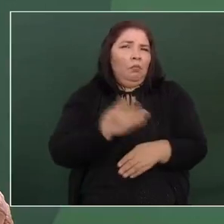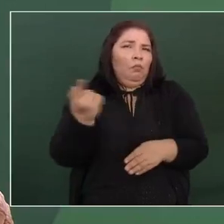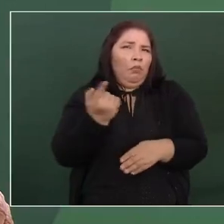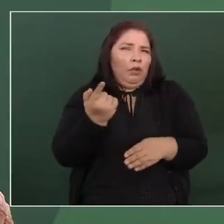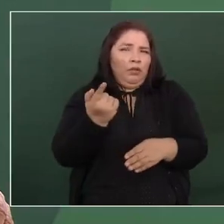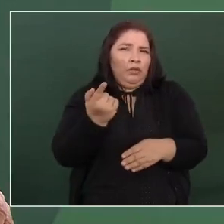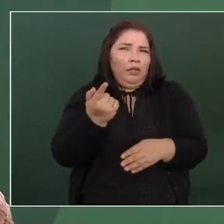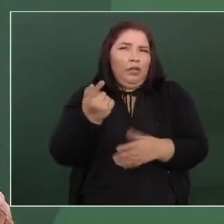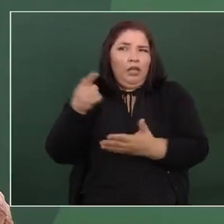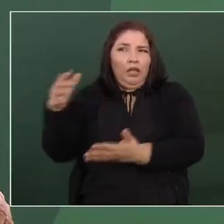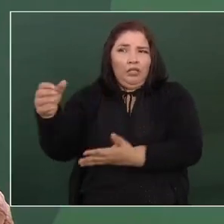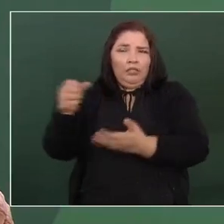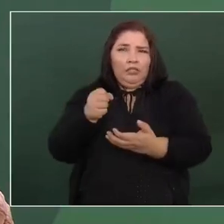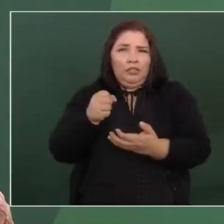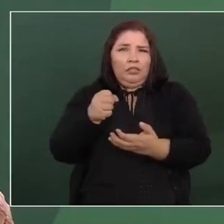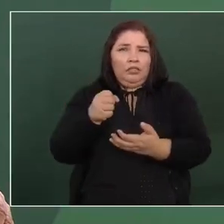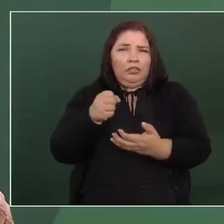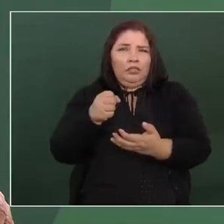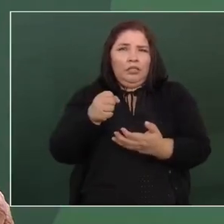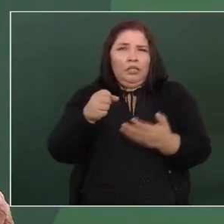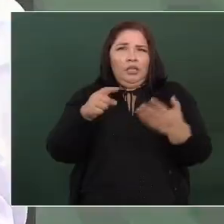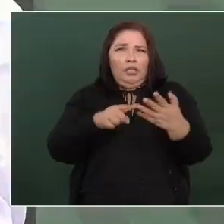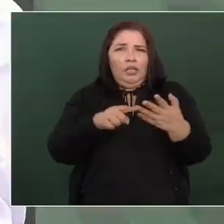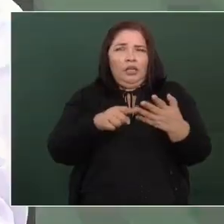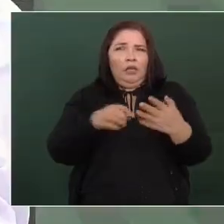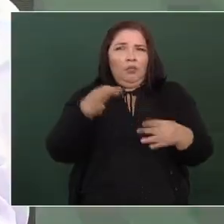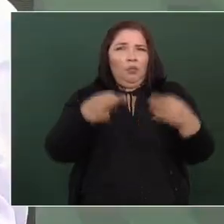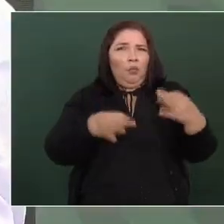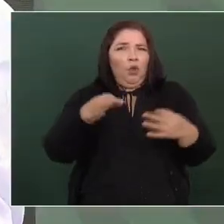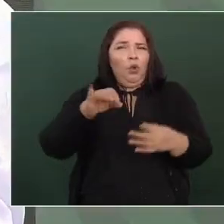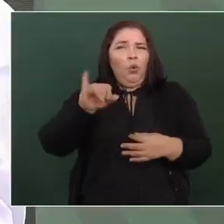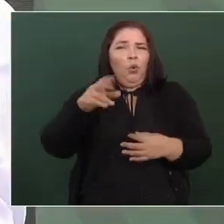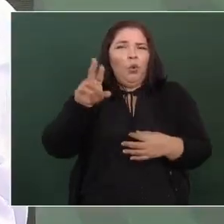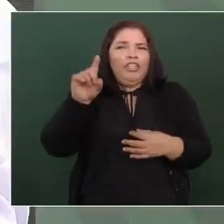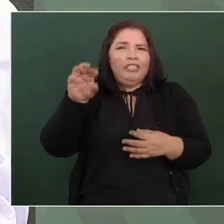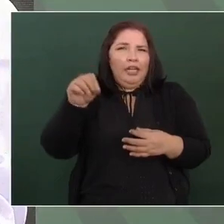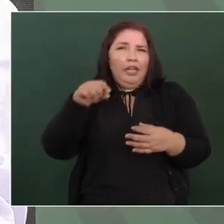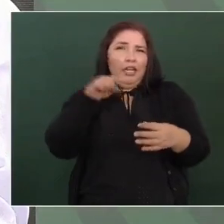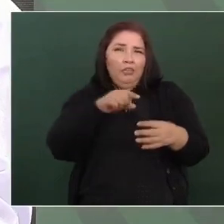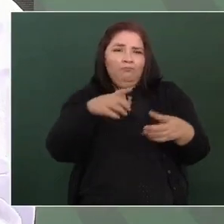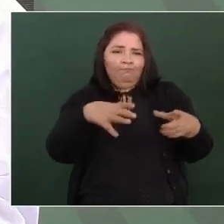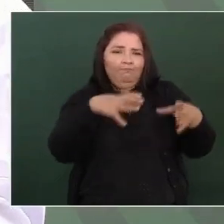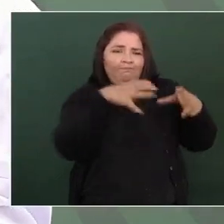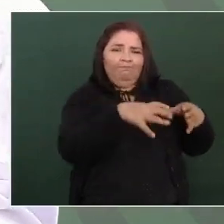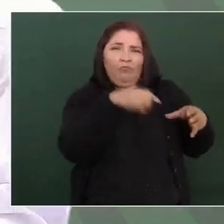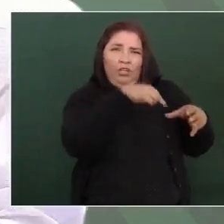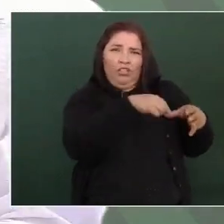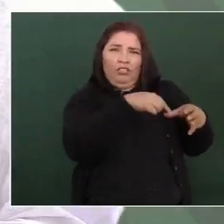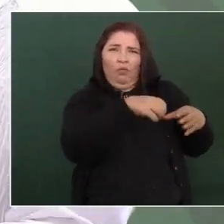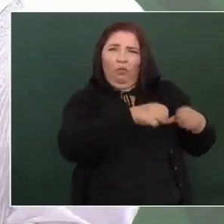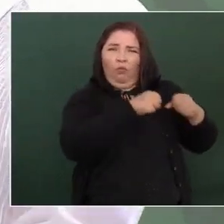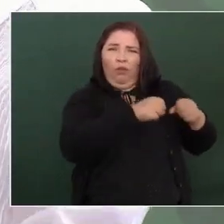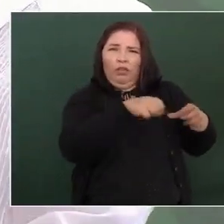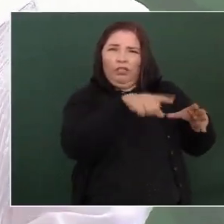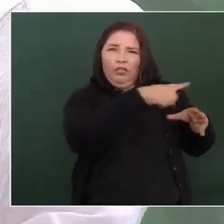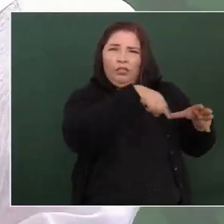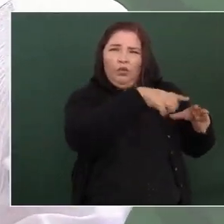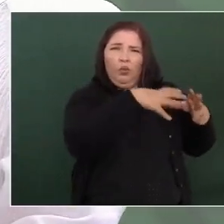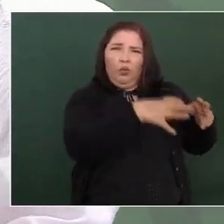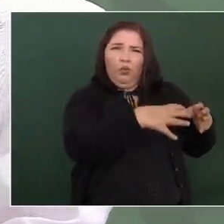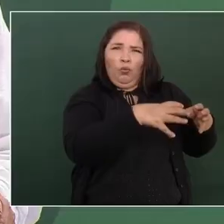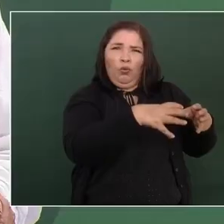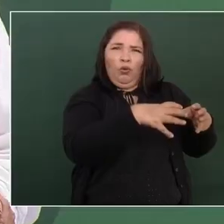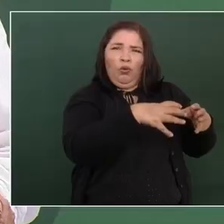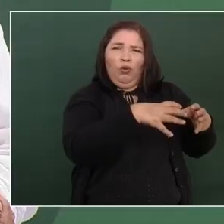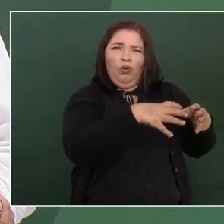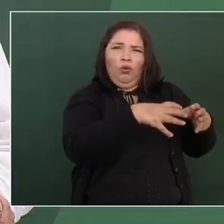es un Poder Judicial, sobre todo la élite en ese Poder Judicial, que vive